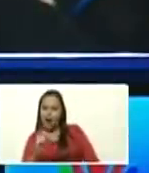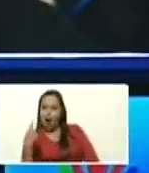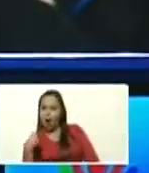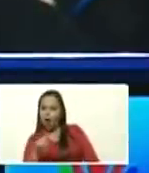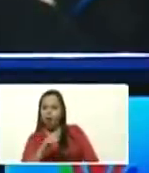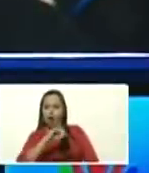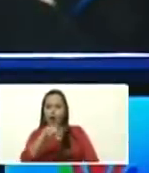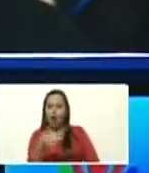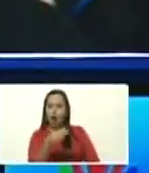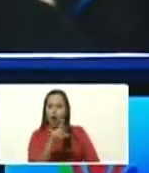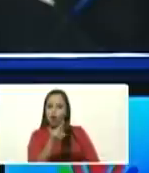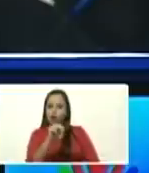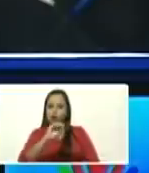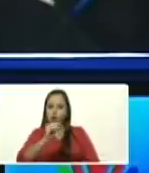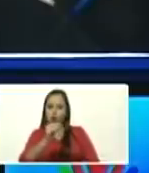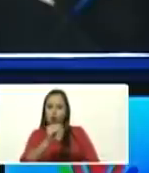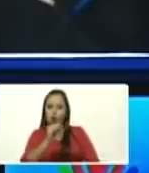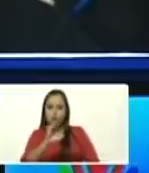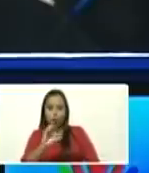Montaña productiva.